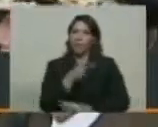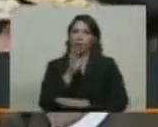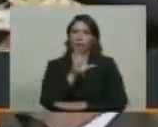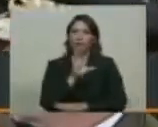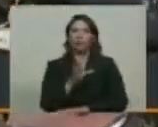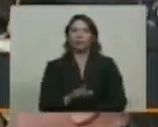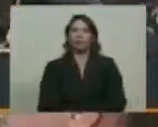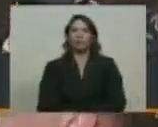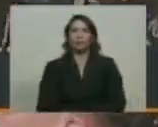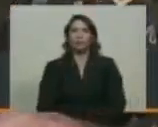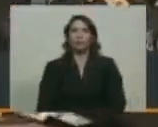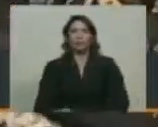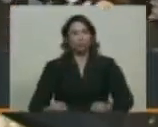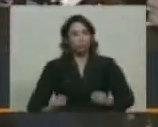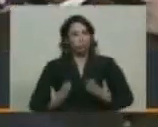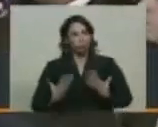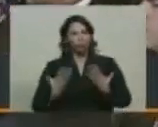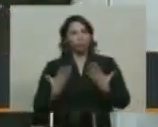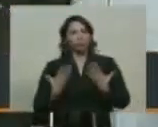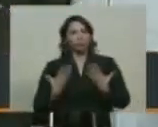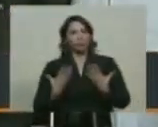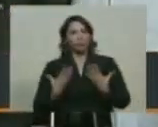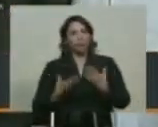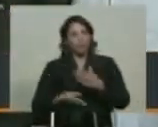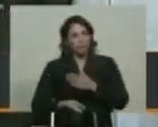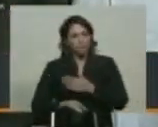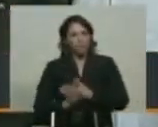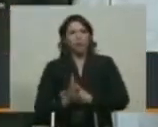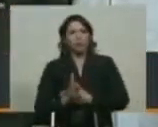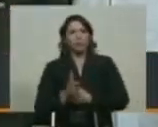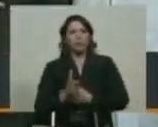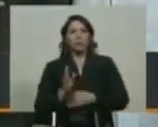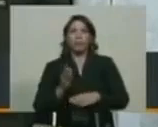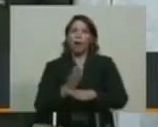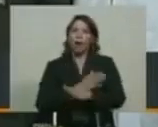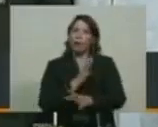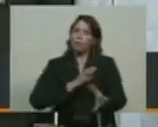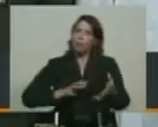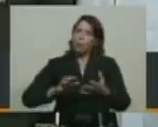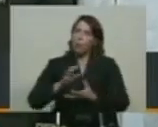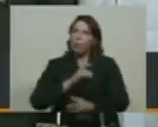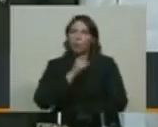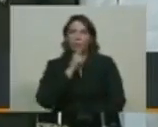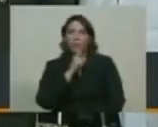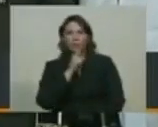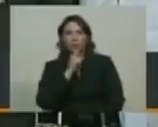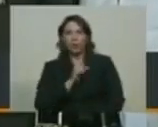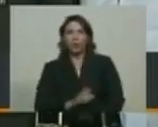A ser optimista y firme ante cada desafío, ante cada dificultad.